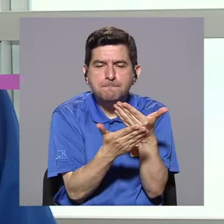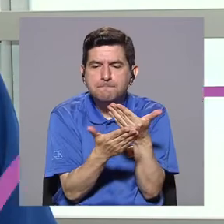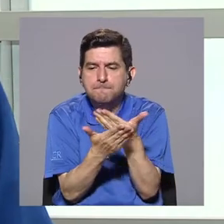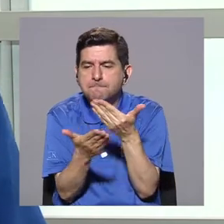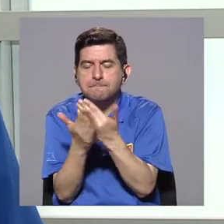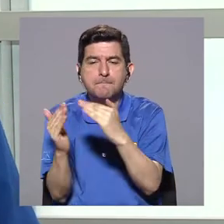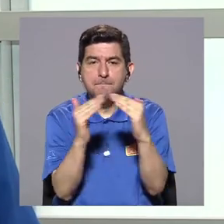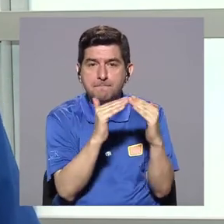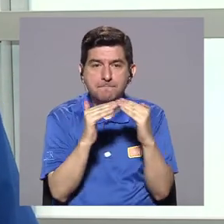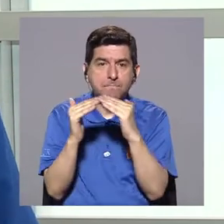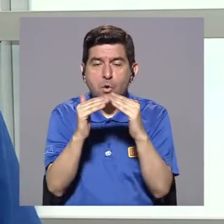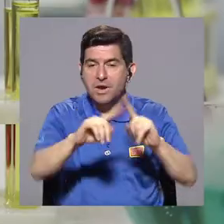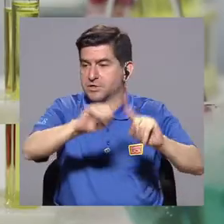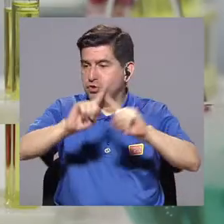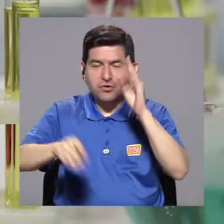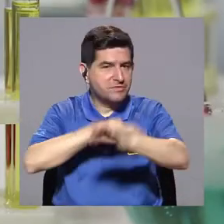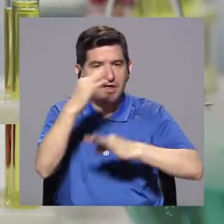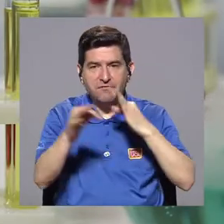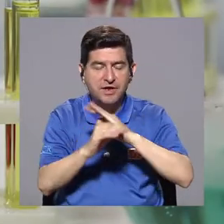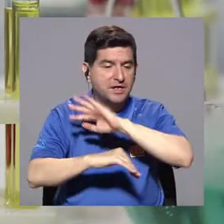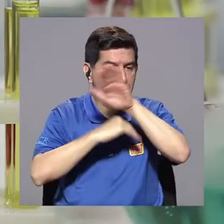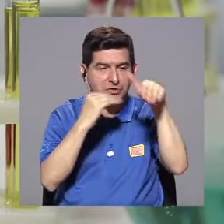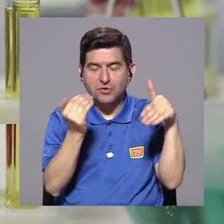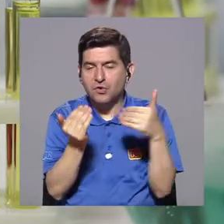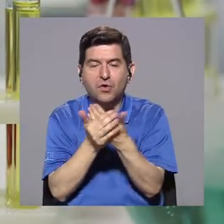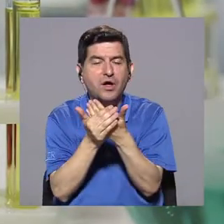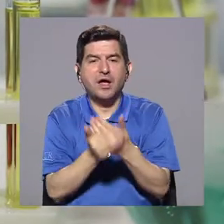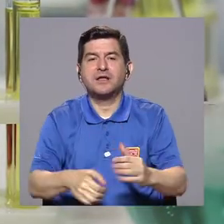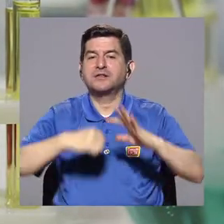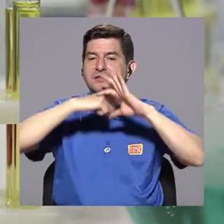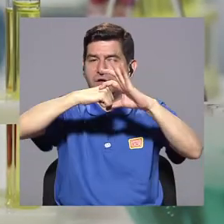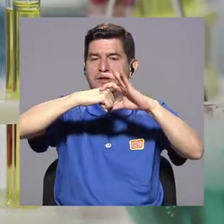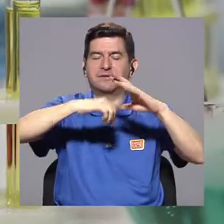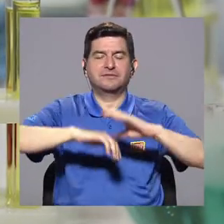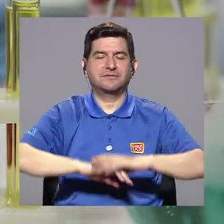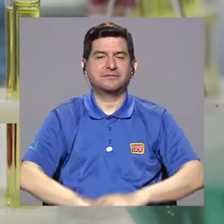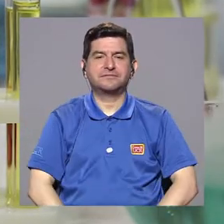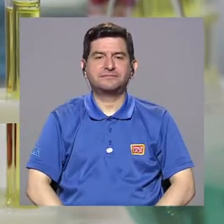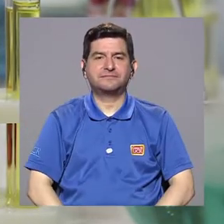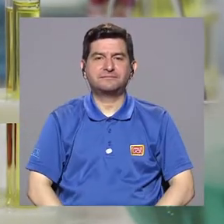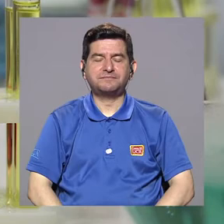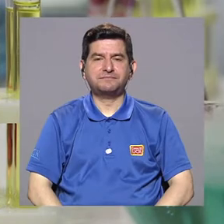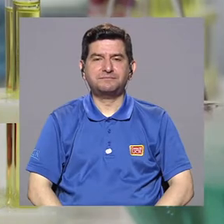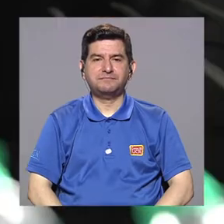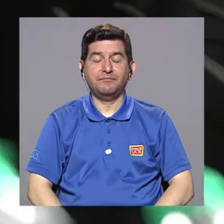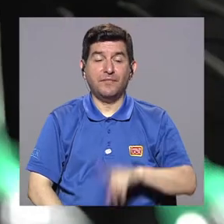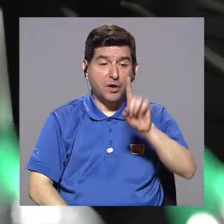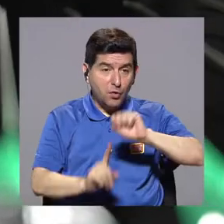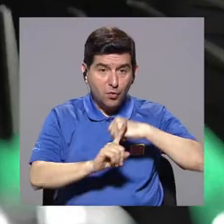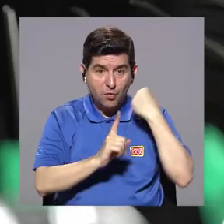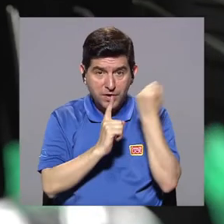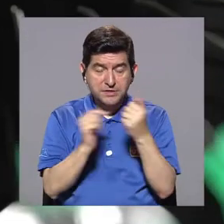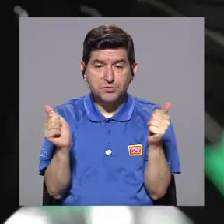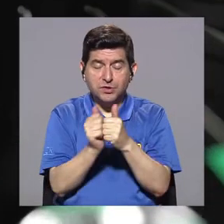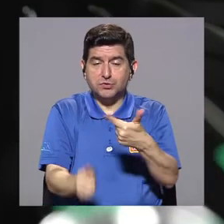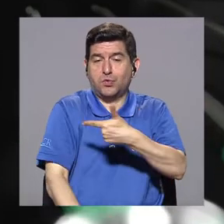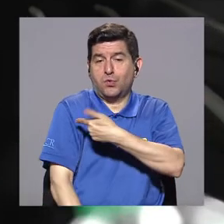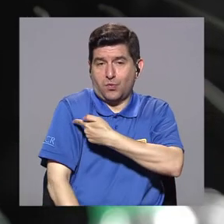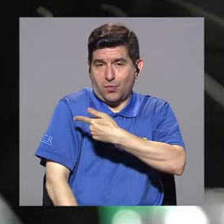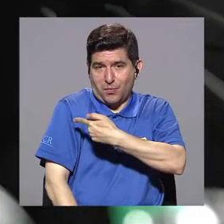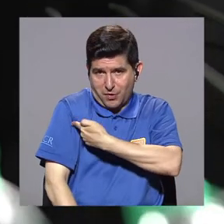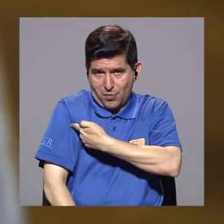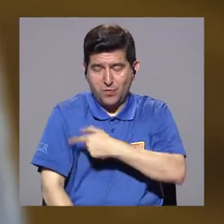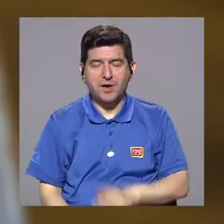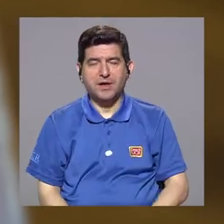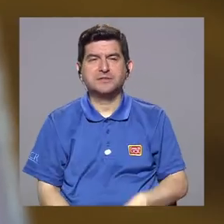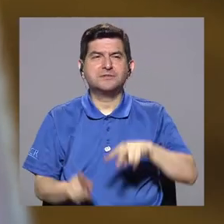prueban en poblaciones diversas a lo largo y ancho del planeta. Y hay una cosa con las